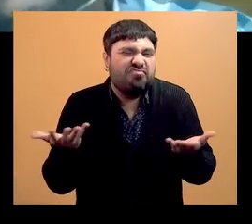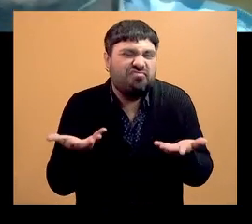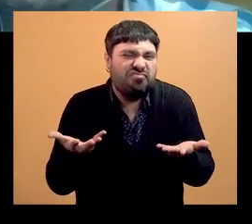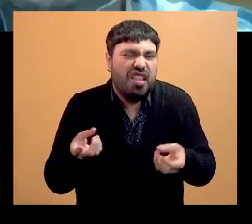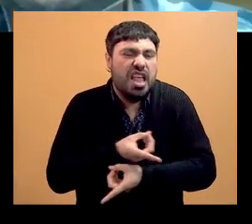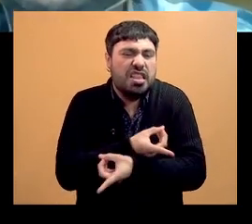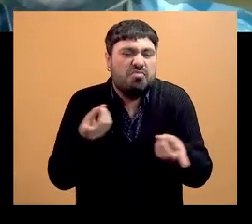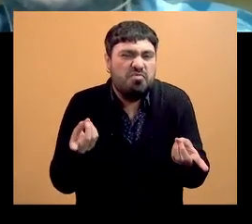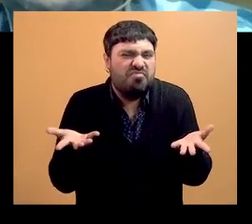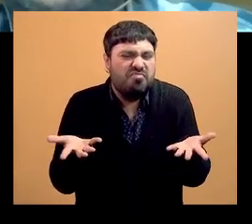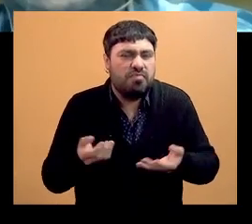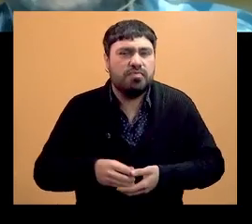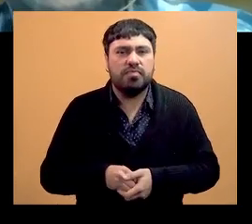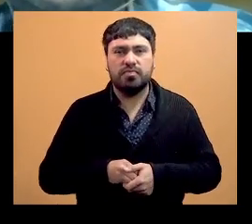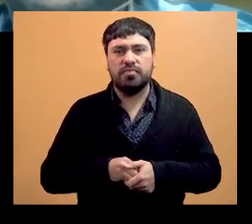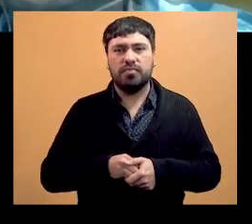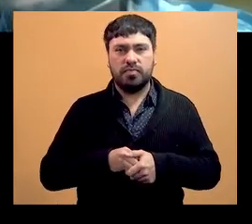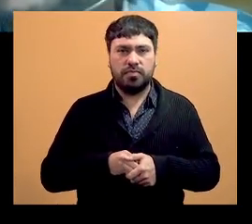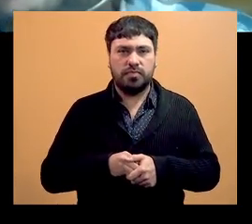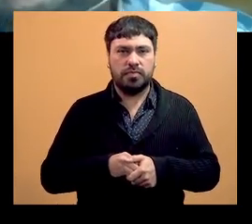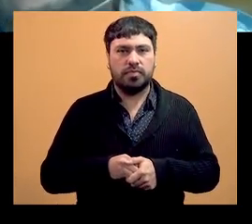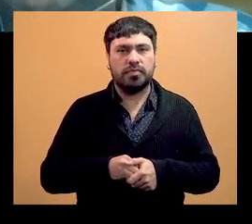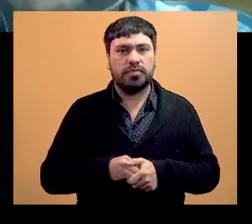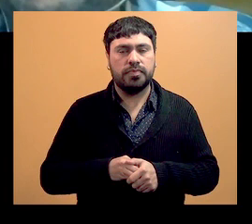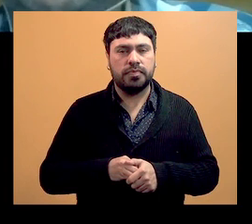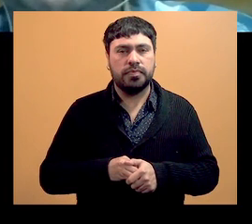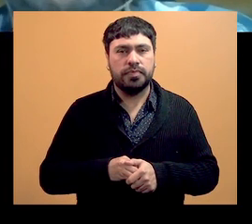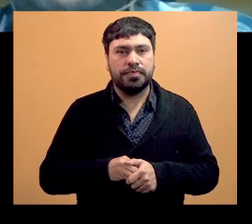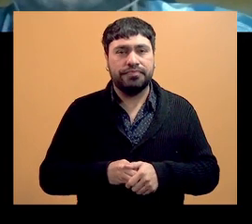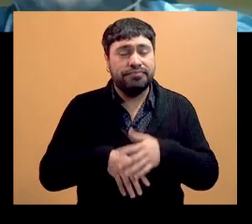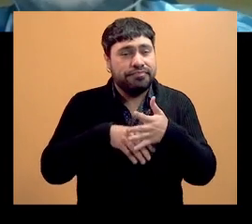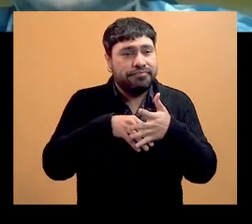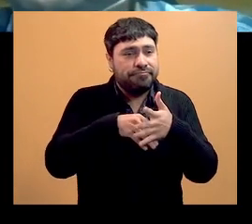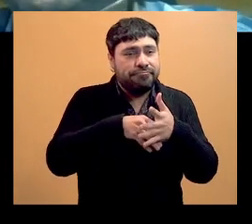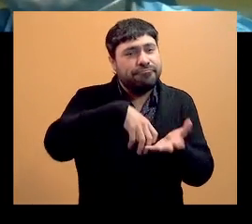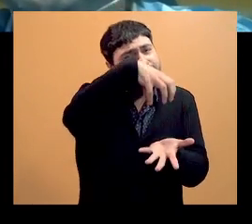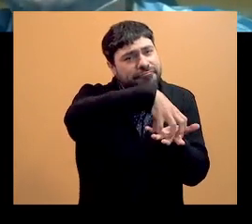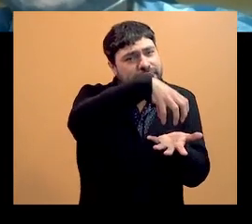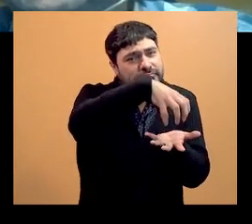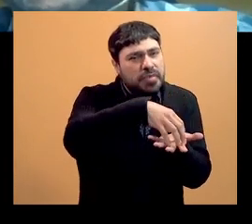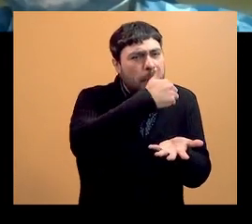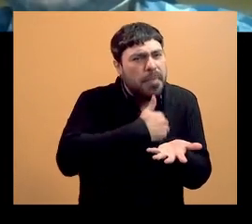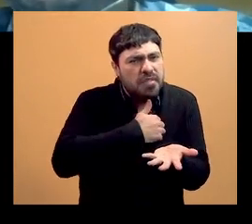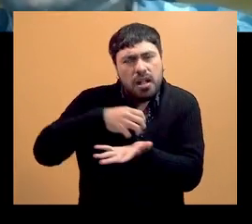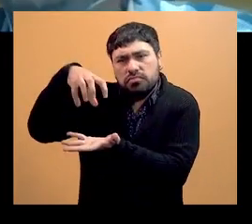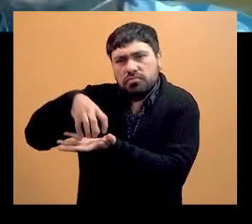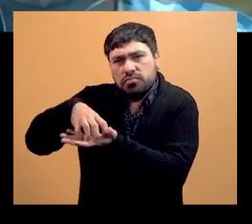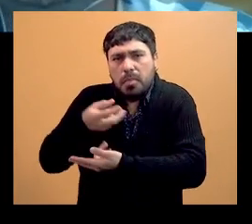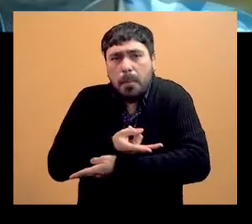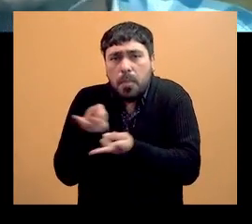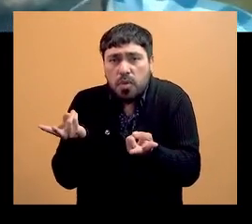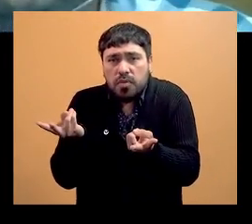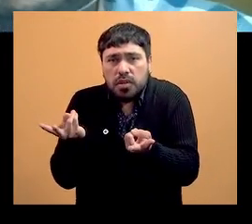par de décadas ya en realidad la interacción que ha tenido el sector público y privado respecto a los emprendimientos